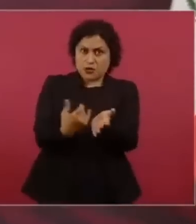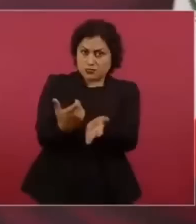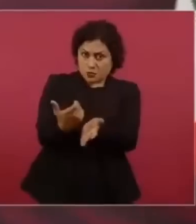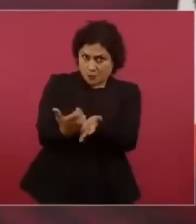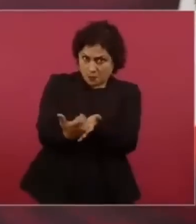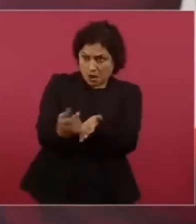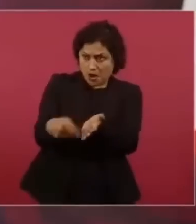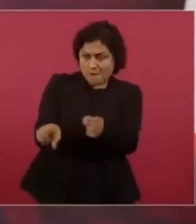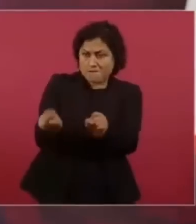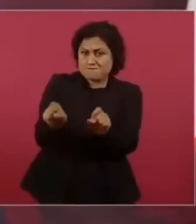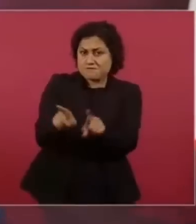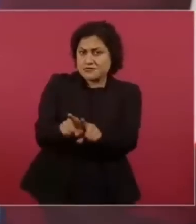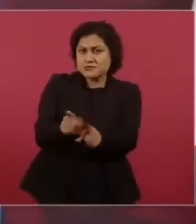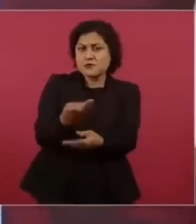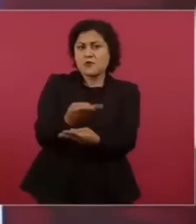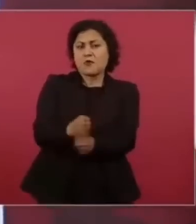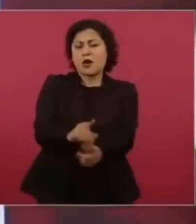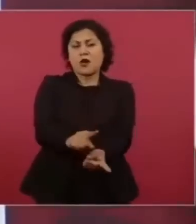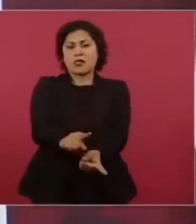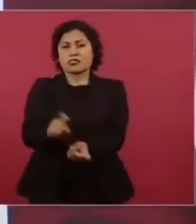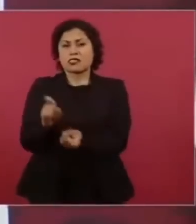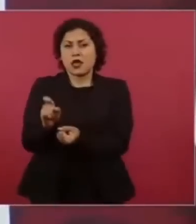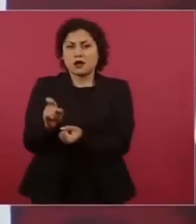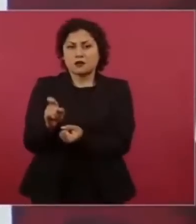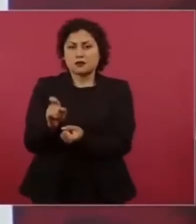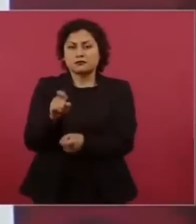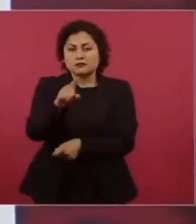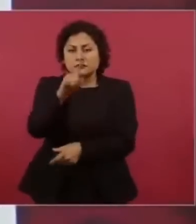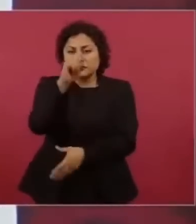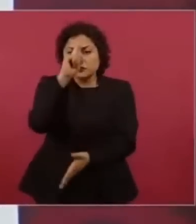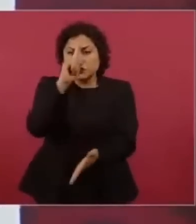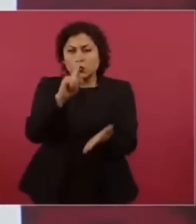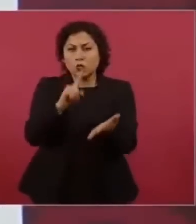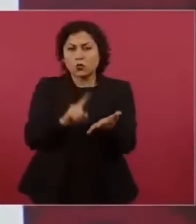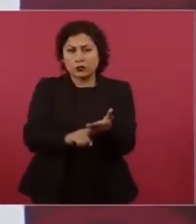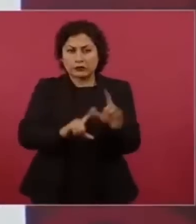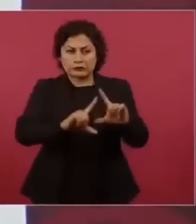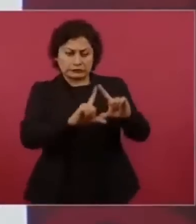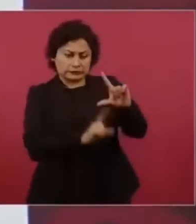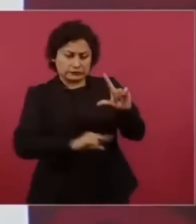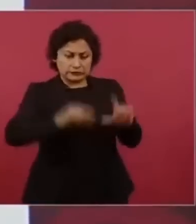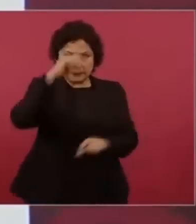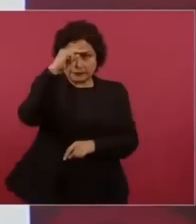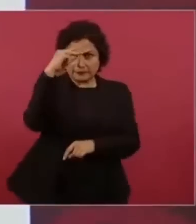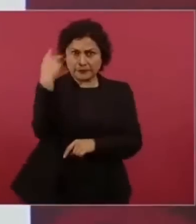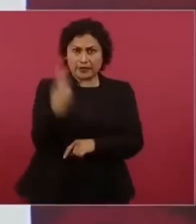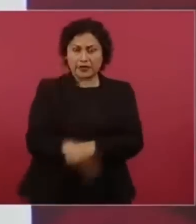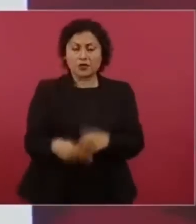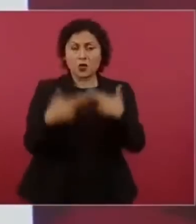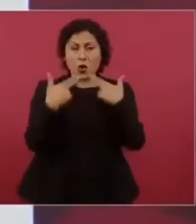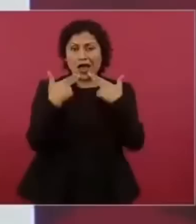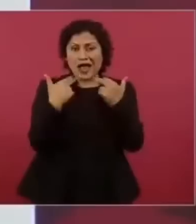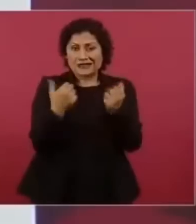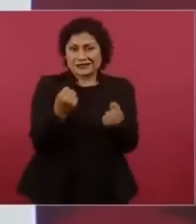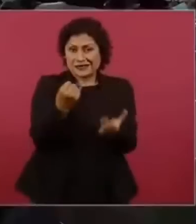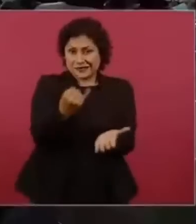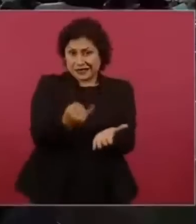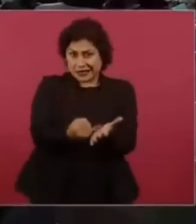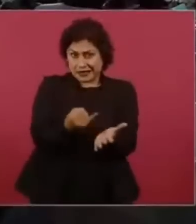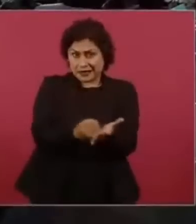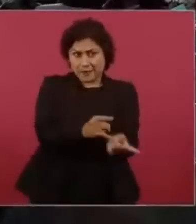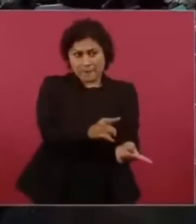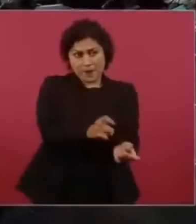no todo lo cobra el SAT, no todo lo maneja la tesorería de la Federación. Entonces,